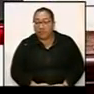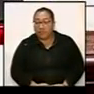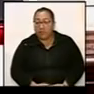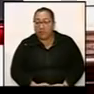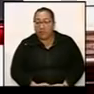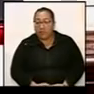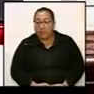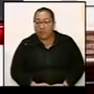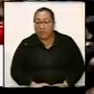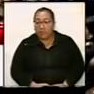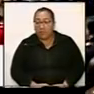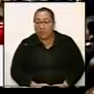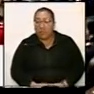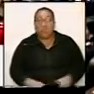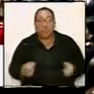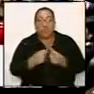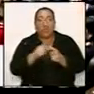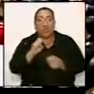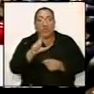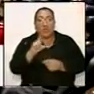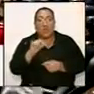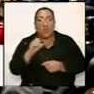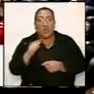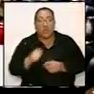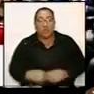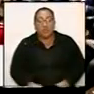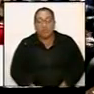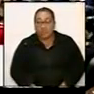congresista Elías Rodríguez.